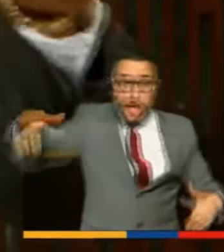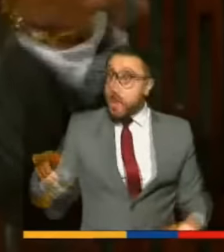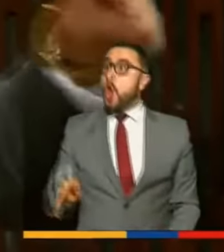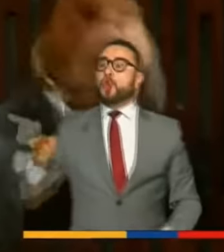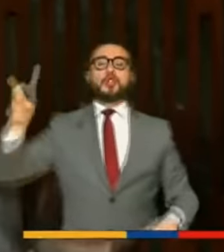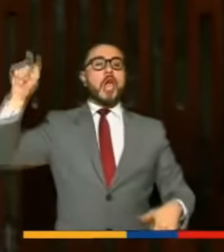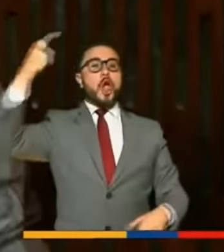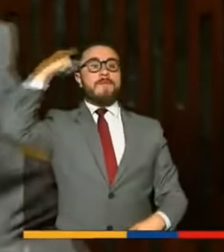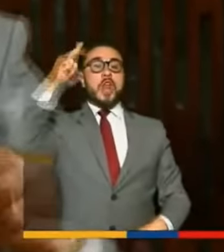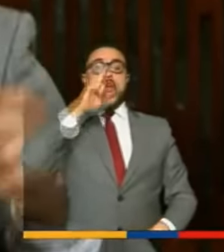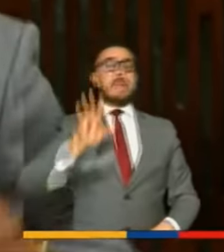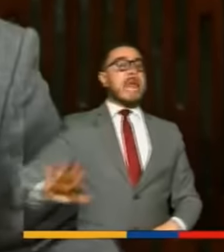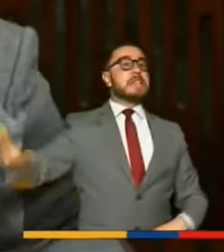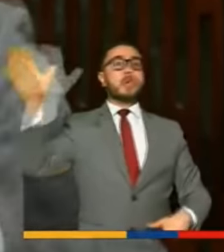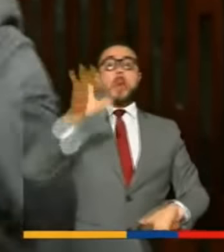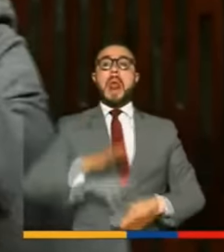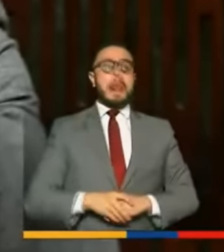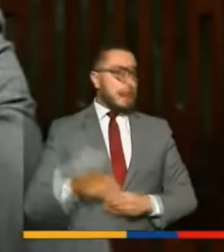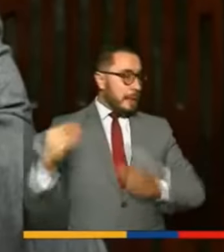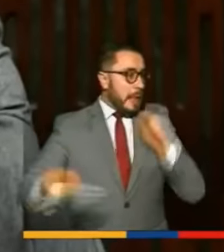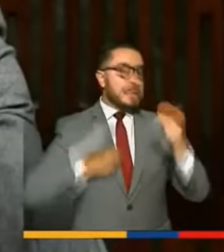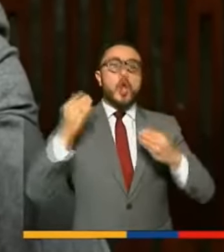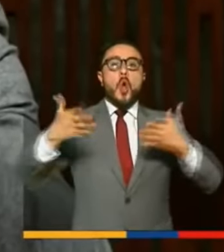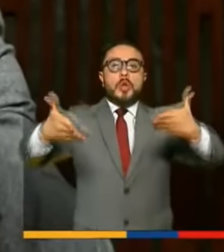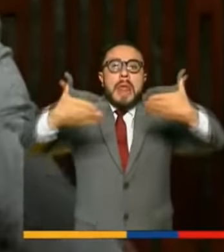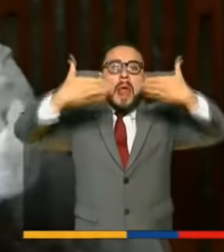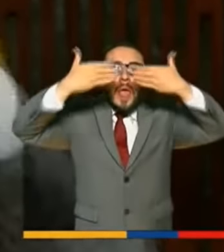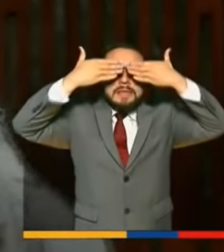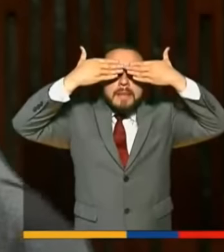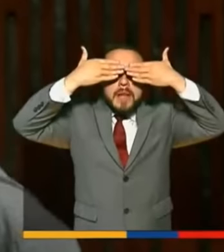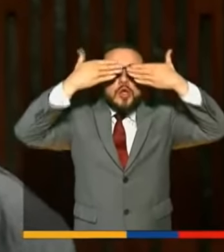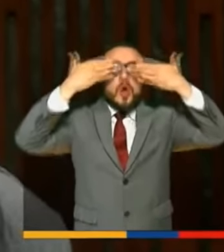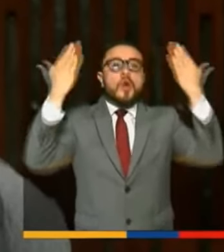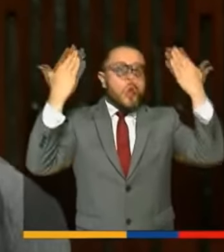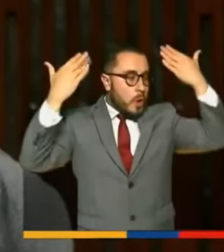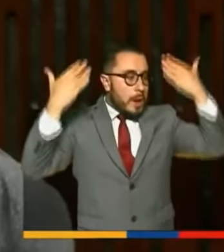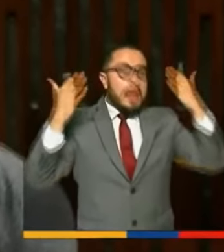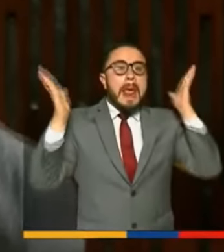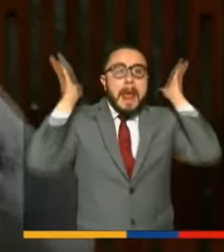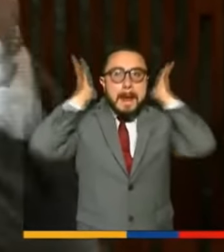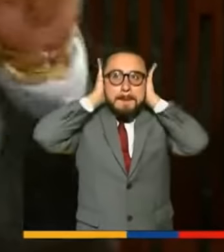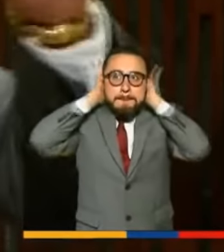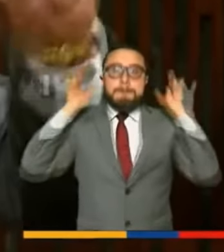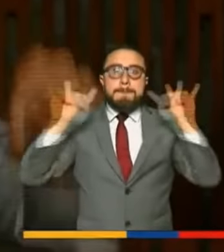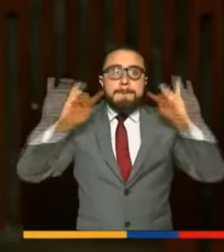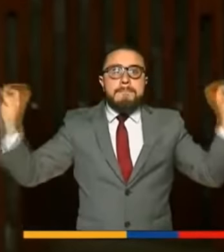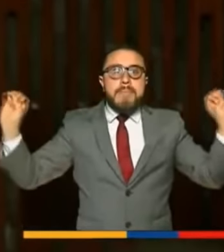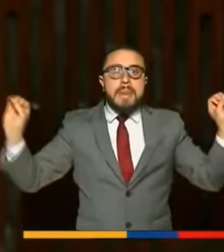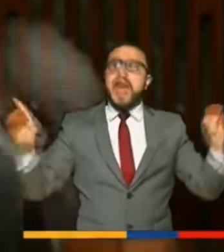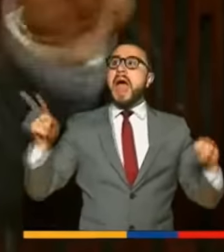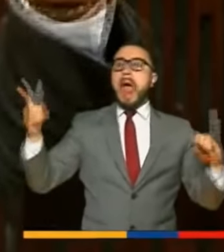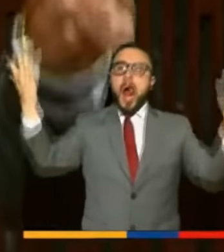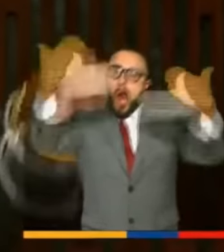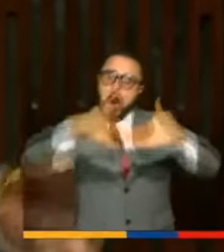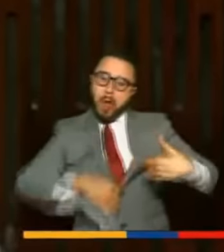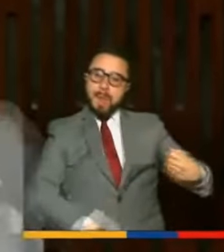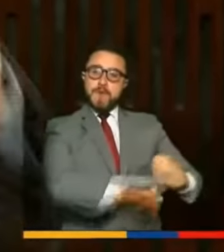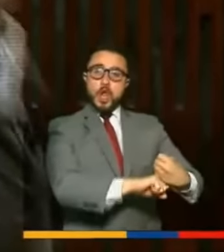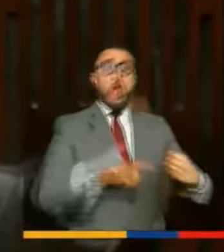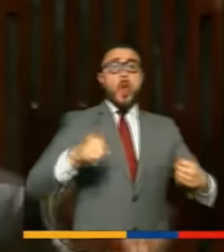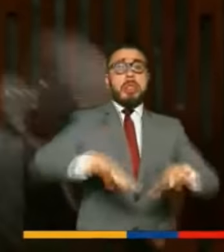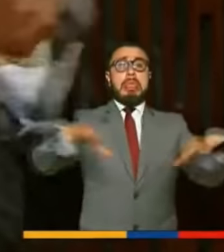ustedes, gobierno nacional, hacen esto: se tapan los ojos y se tapan los oídos. Por eso son cómplices, por